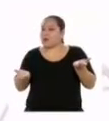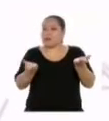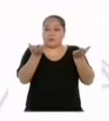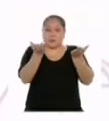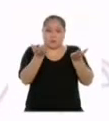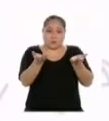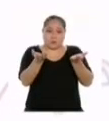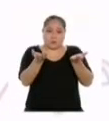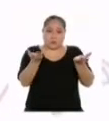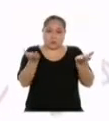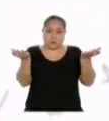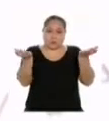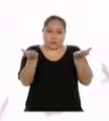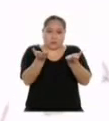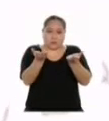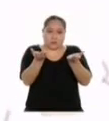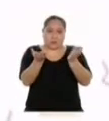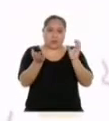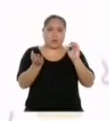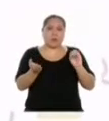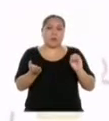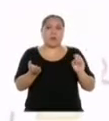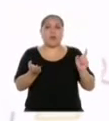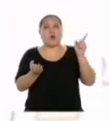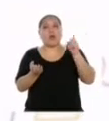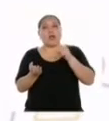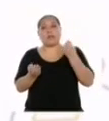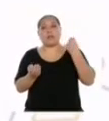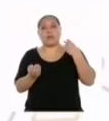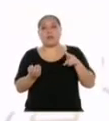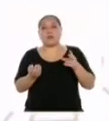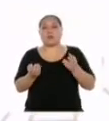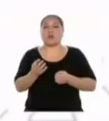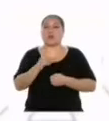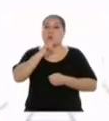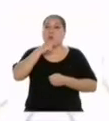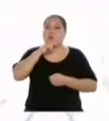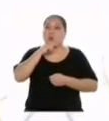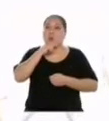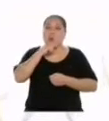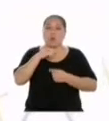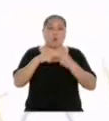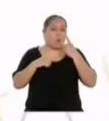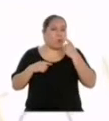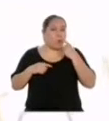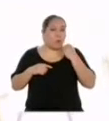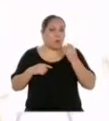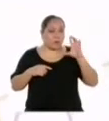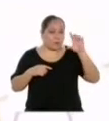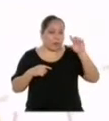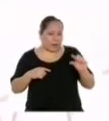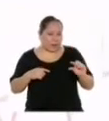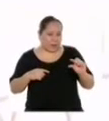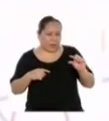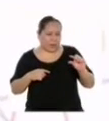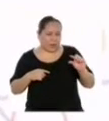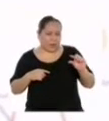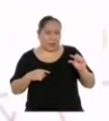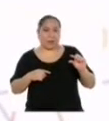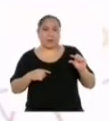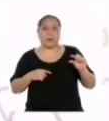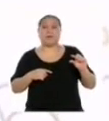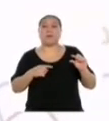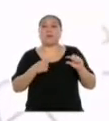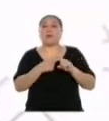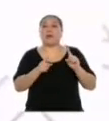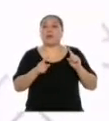femenino podrían estar en una escala del 0 al 12. La del género masculino se verá más pequeña, pero